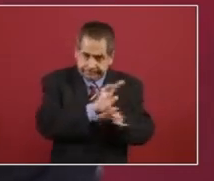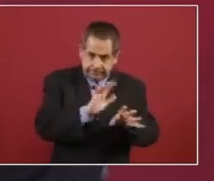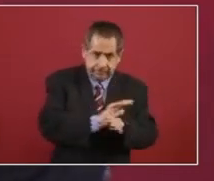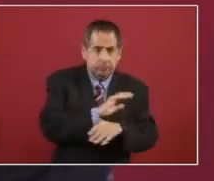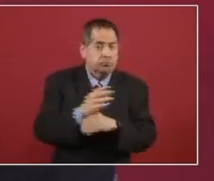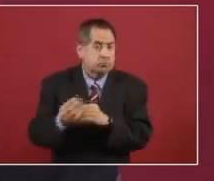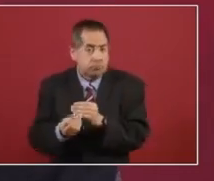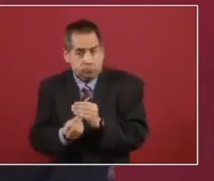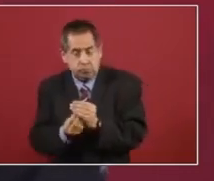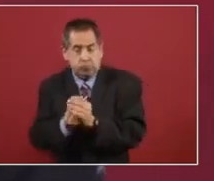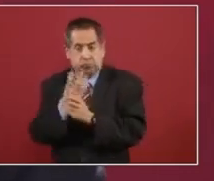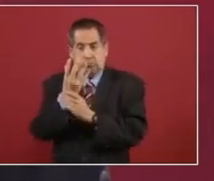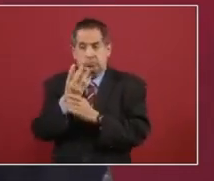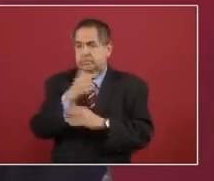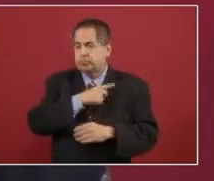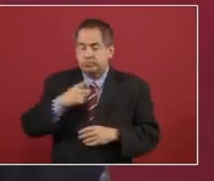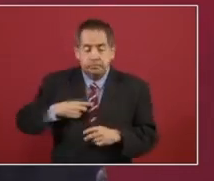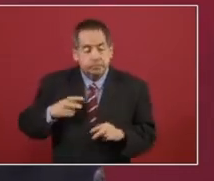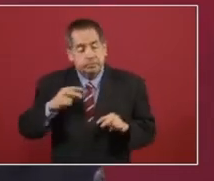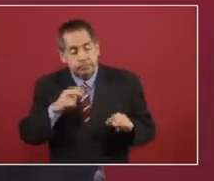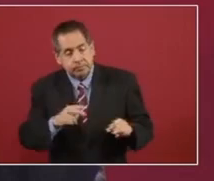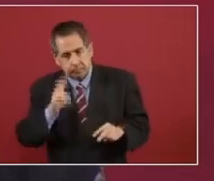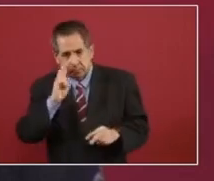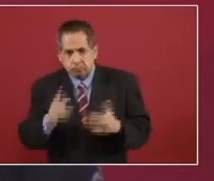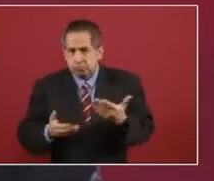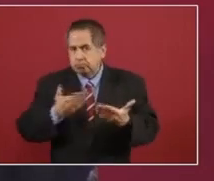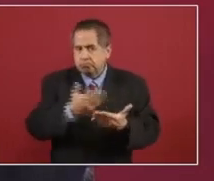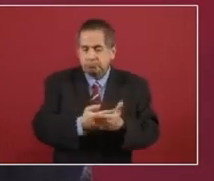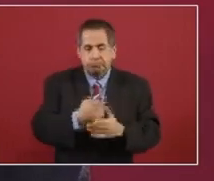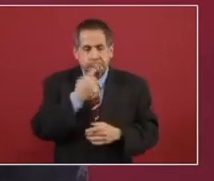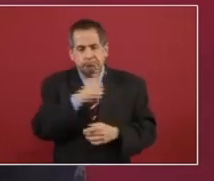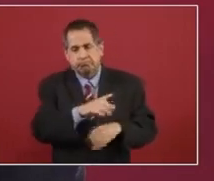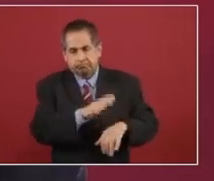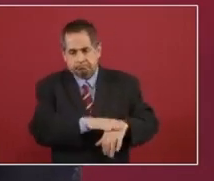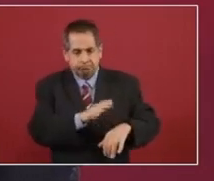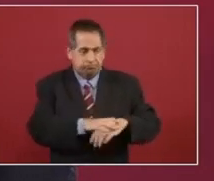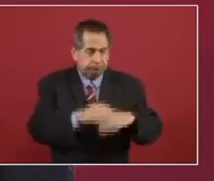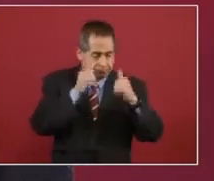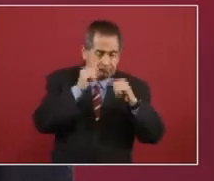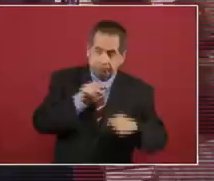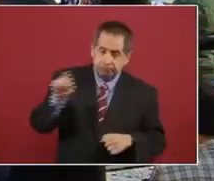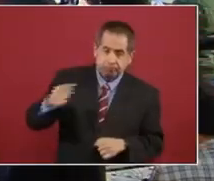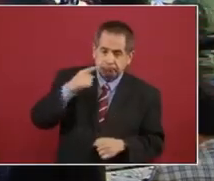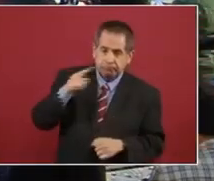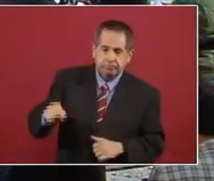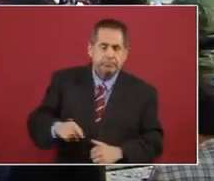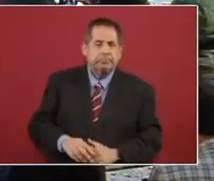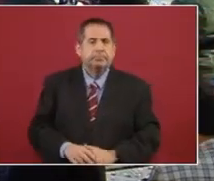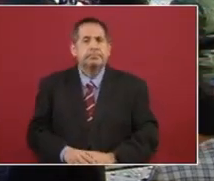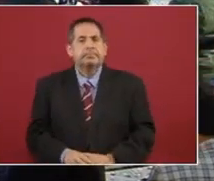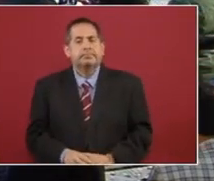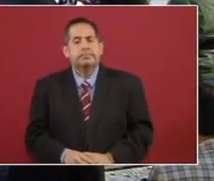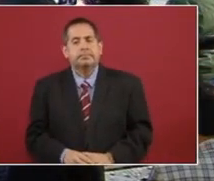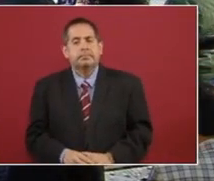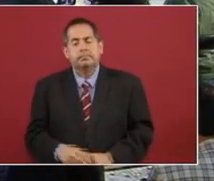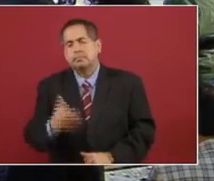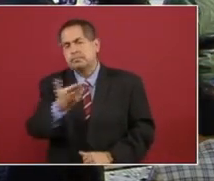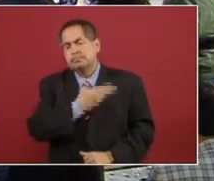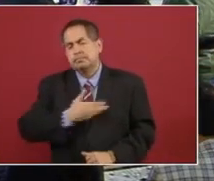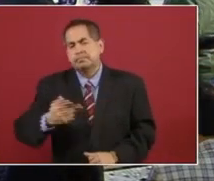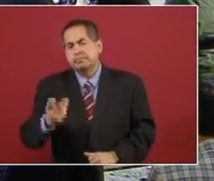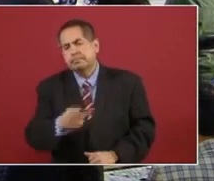nueva y hay que estar ahí planteando que se atiendan estos asuntos. Presidente, entonces